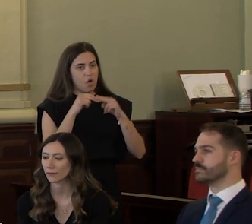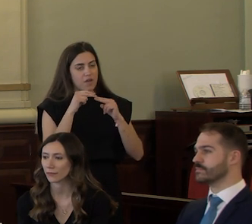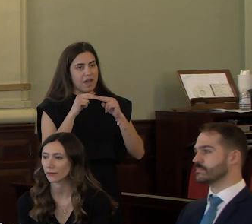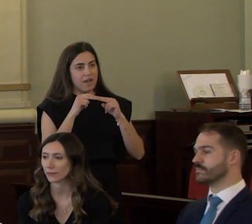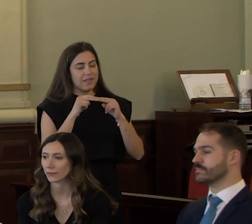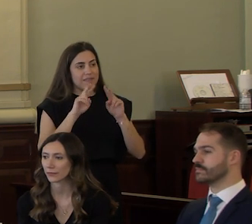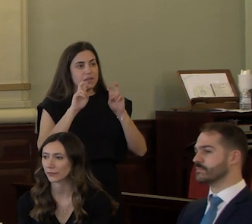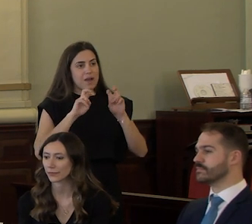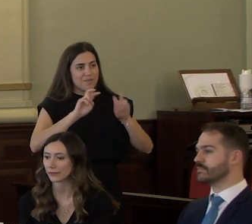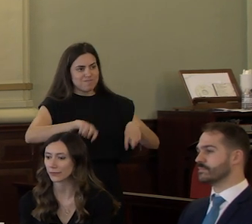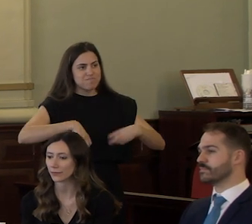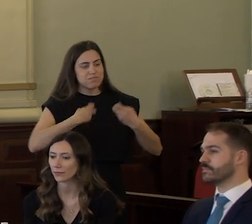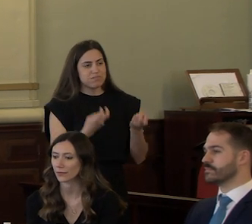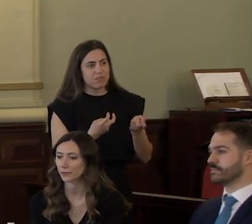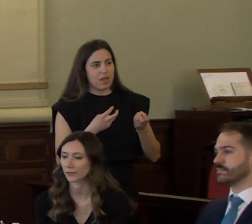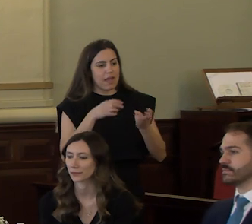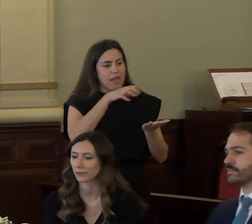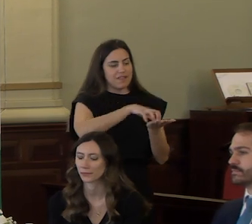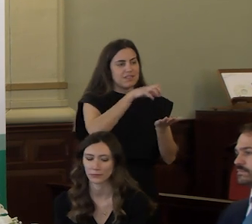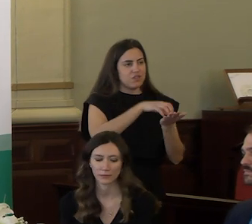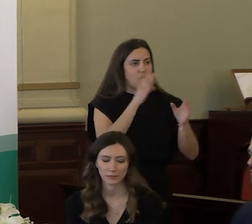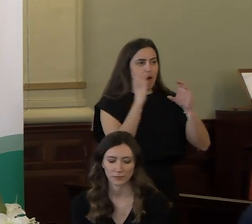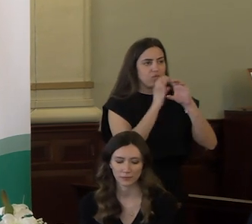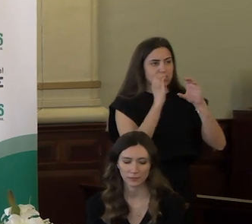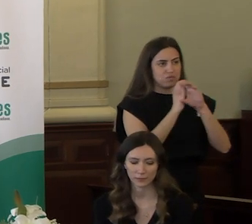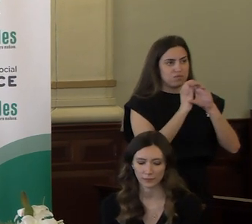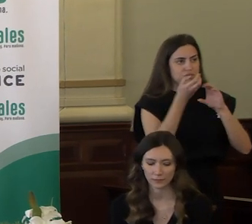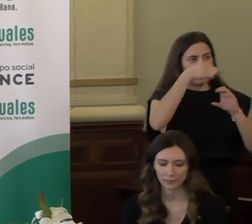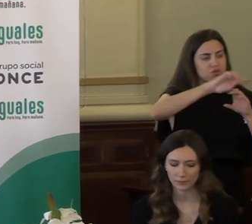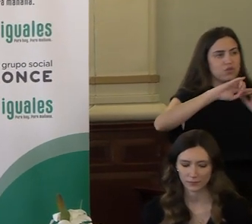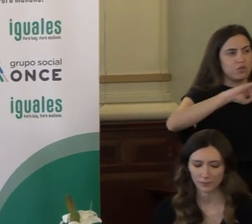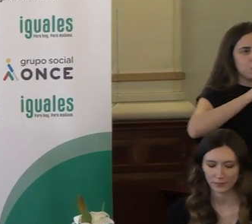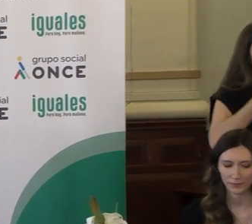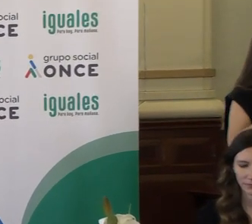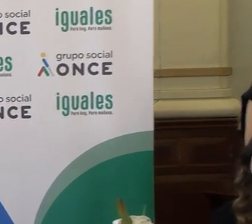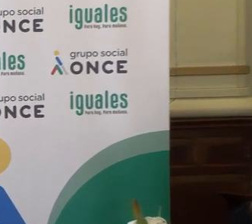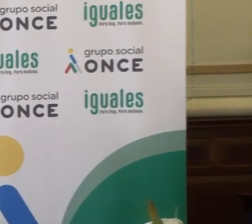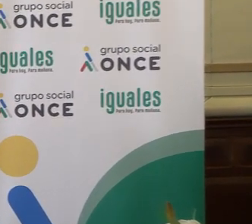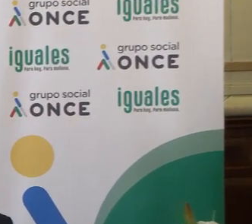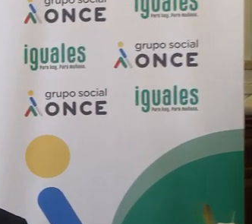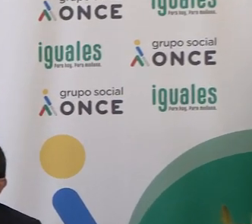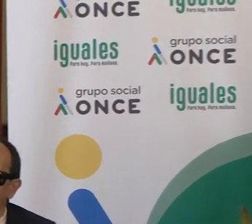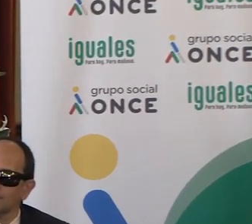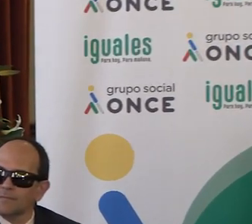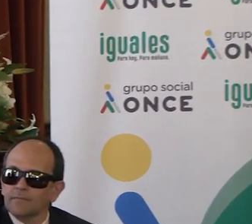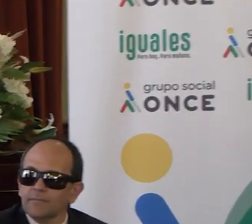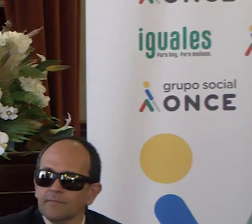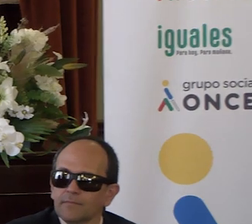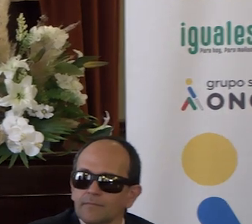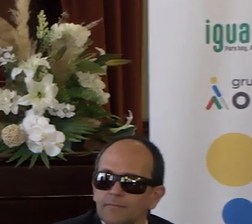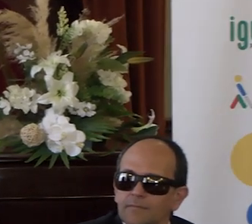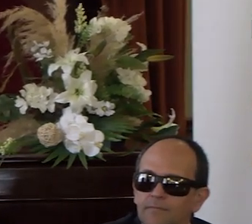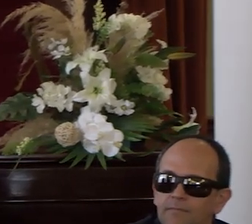estación de autobuses, hemos implantado un programa, Navilés, que va a ser una realidad para que las personas